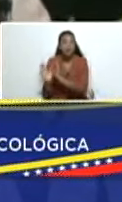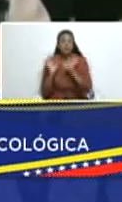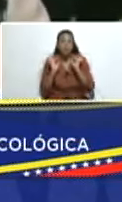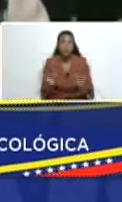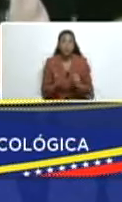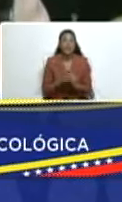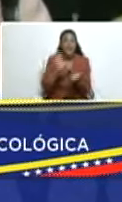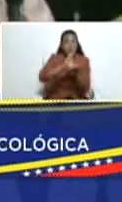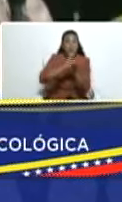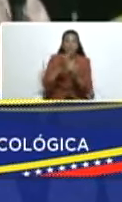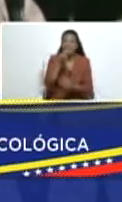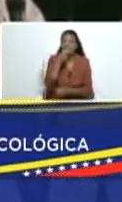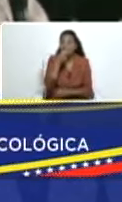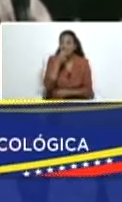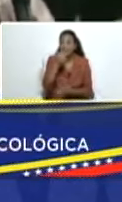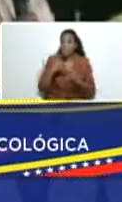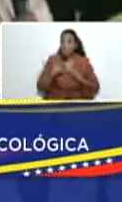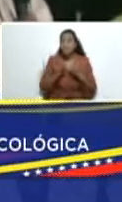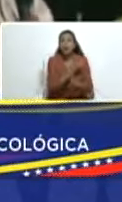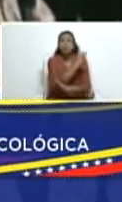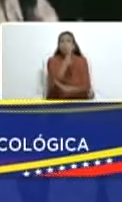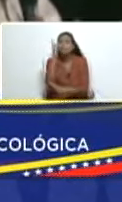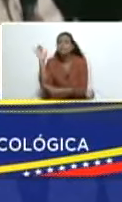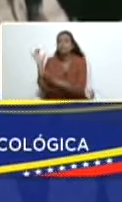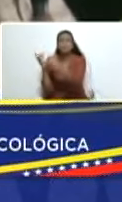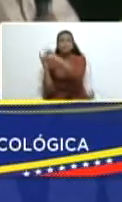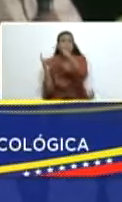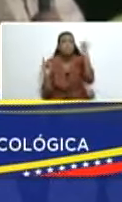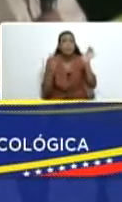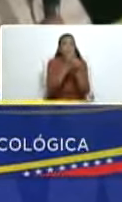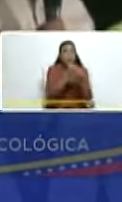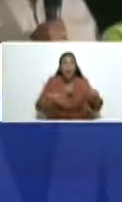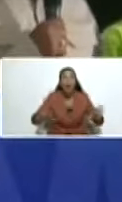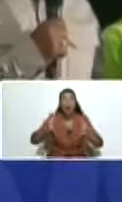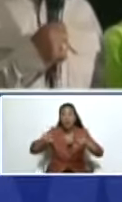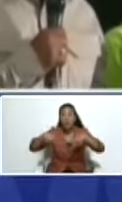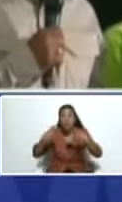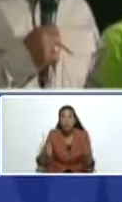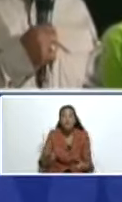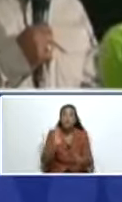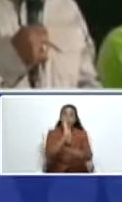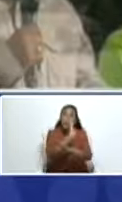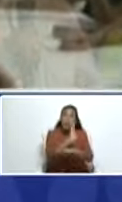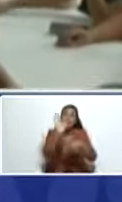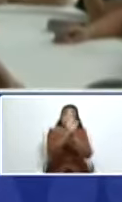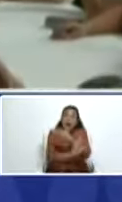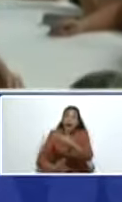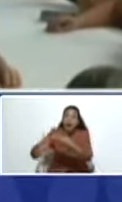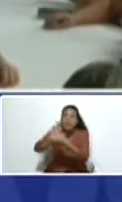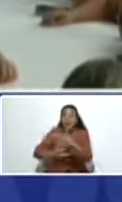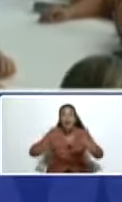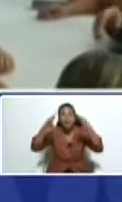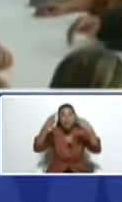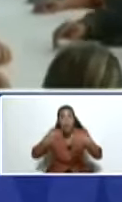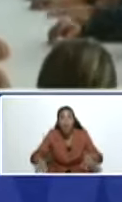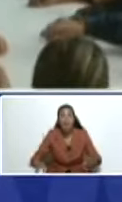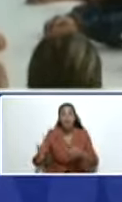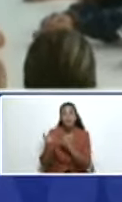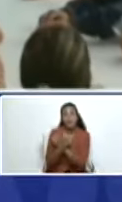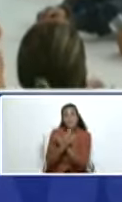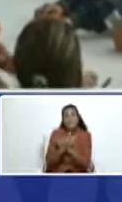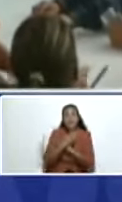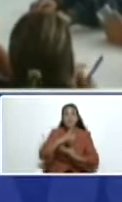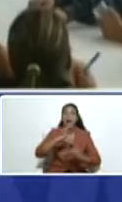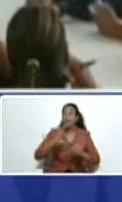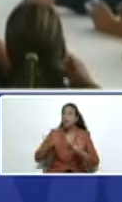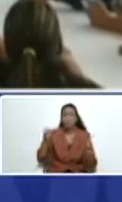llamamos las ciudades verdes, autosustentables, que nuestro ecosocialismo transformador sea autosustentable, autosostenible,